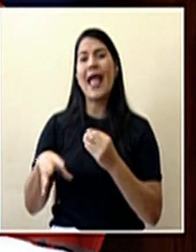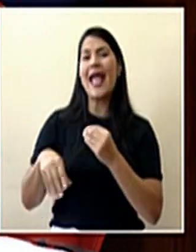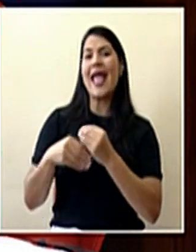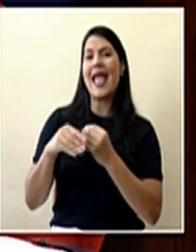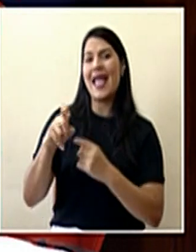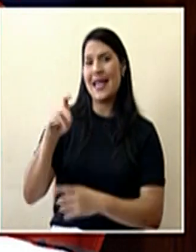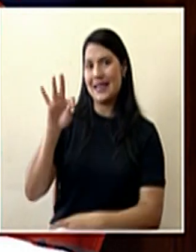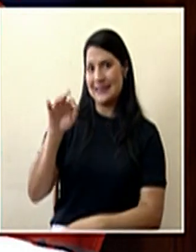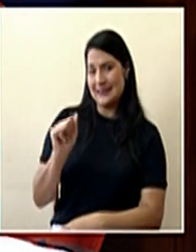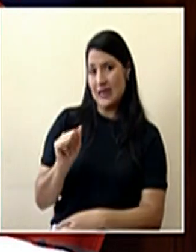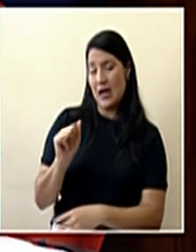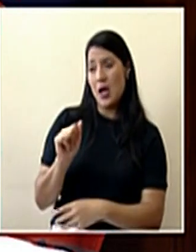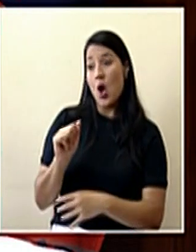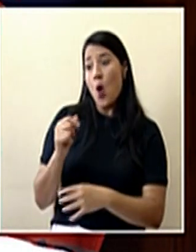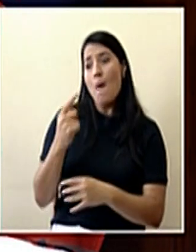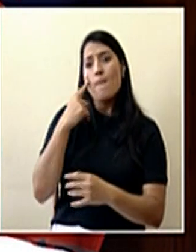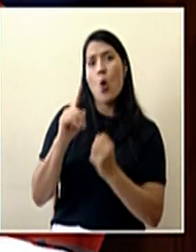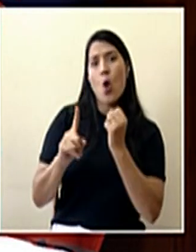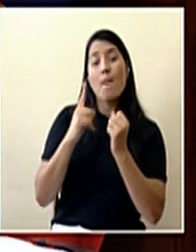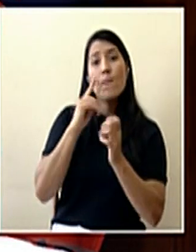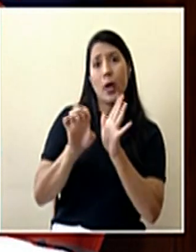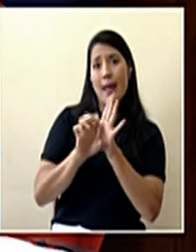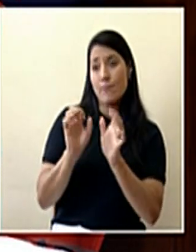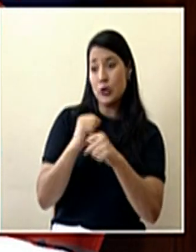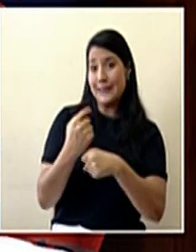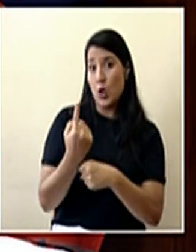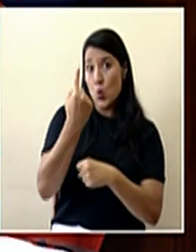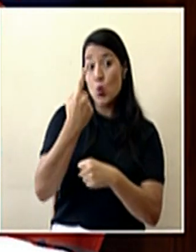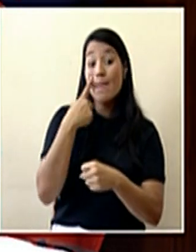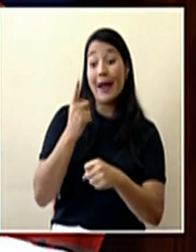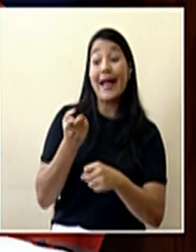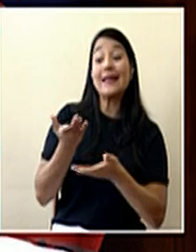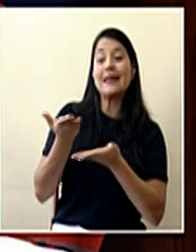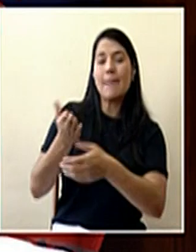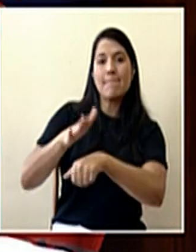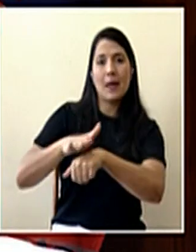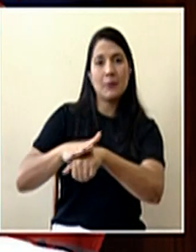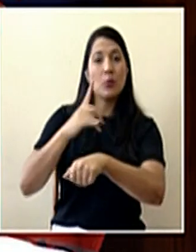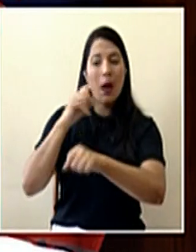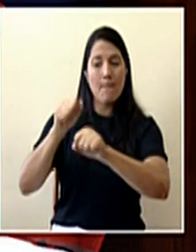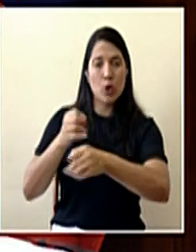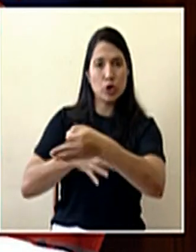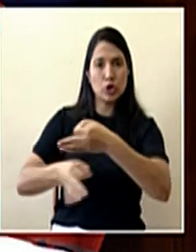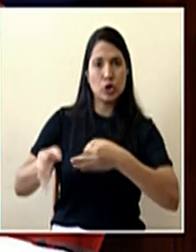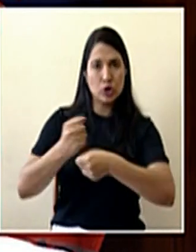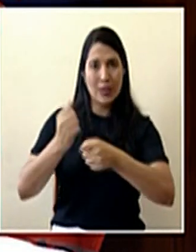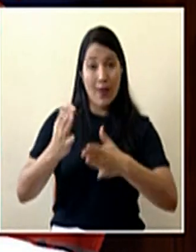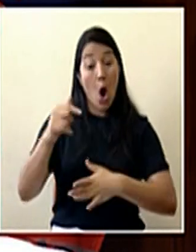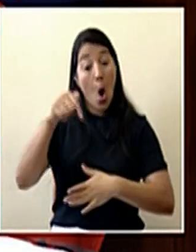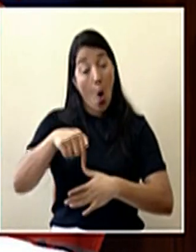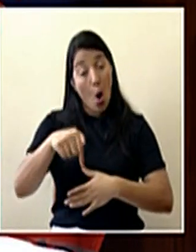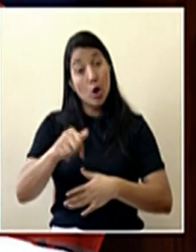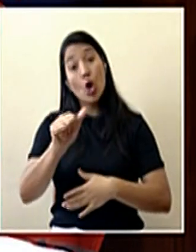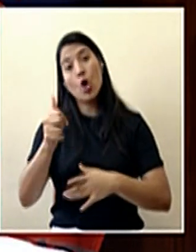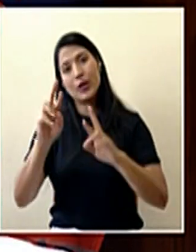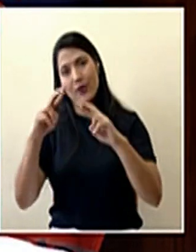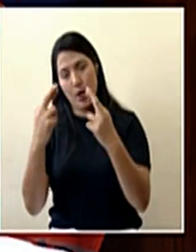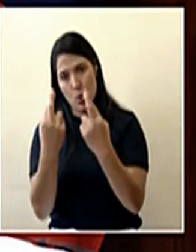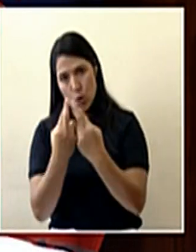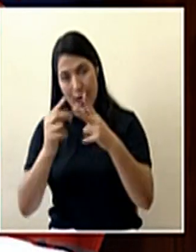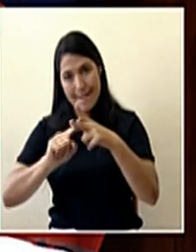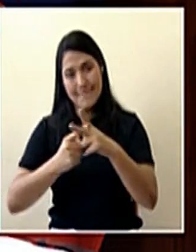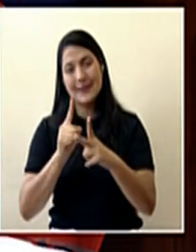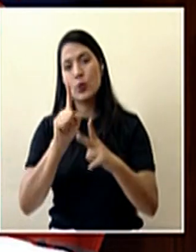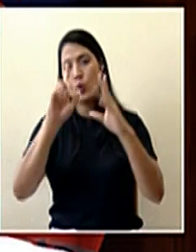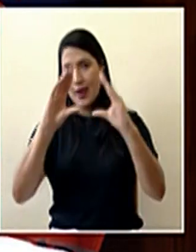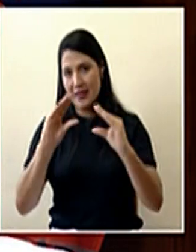autorizar que se sustituya personal en caso necesario. Y hoy hay una sesión extraordinaria que comienza a la 1 de la tarde, donde posteriormente se les estará